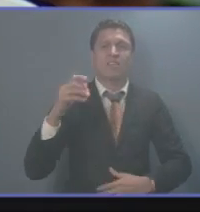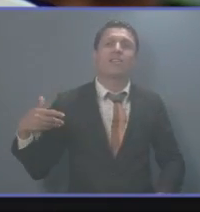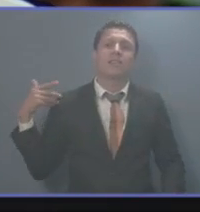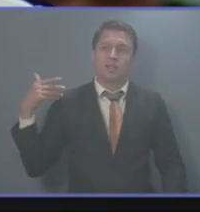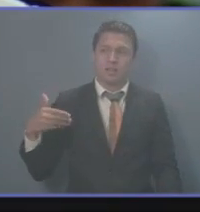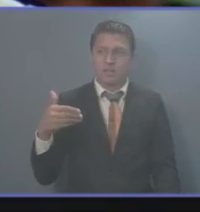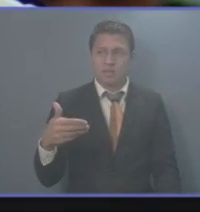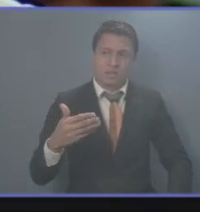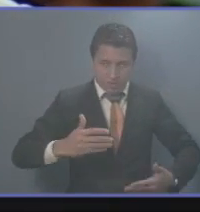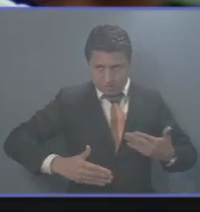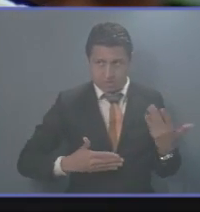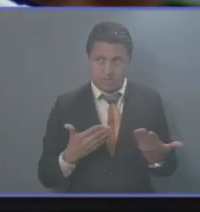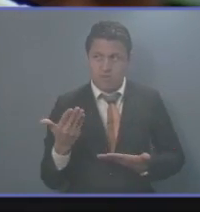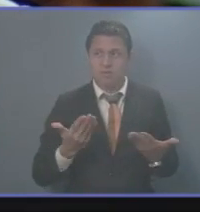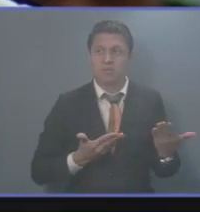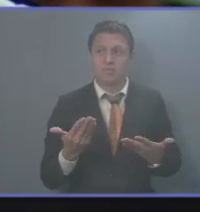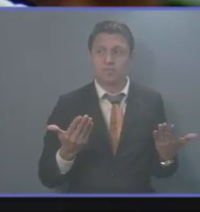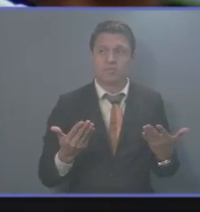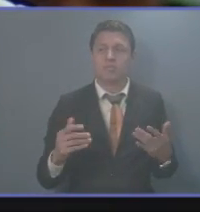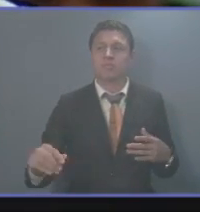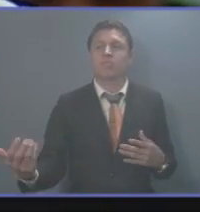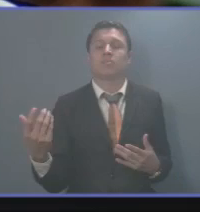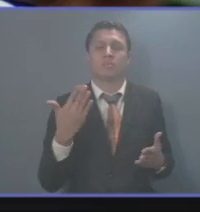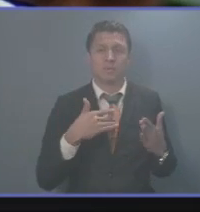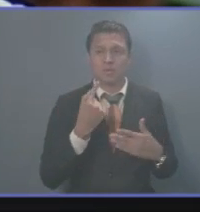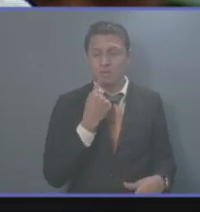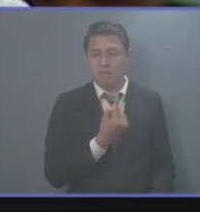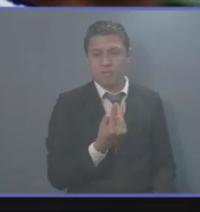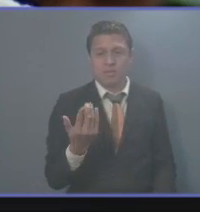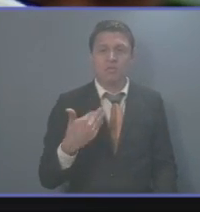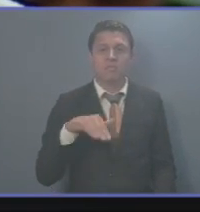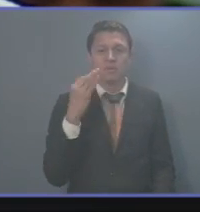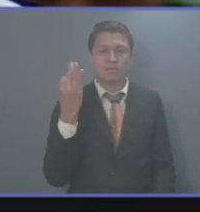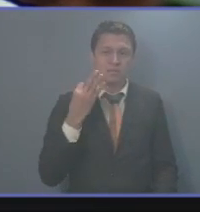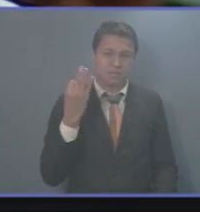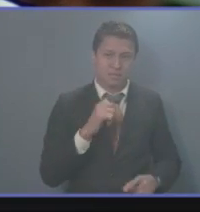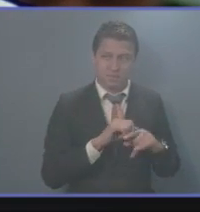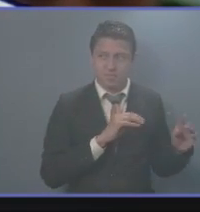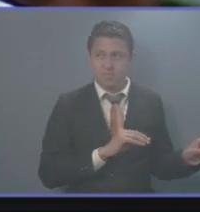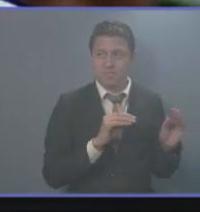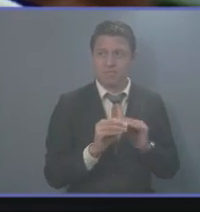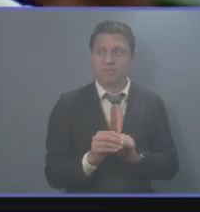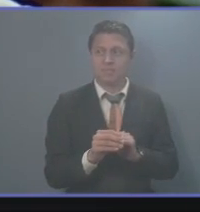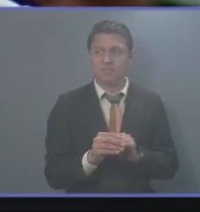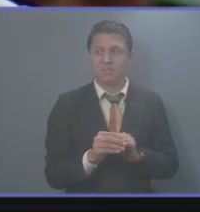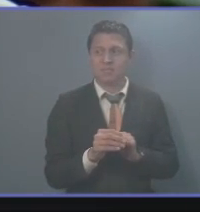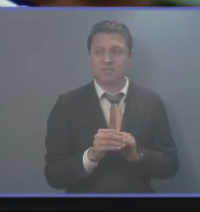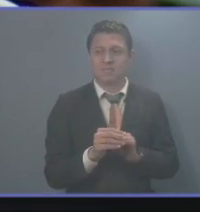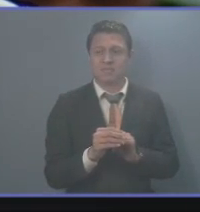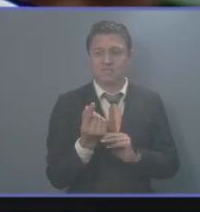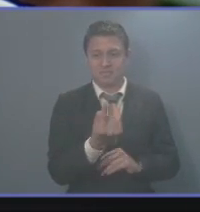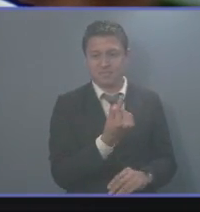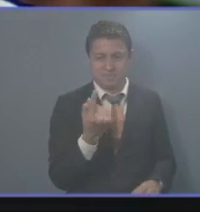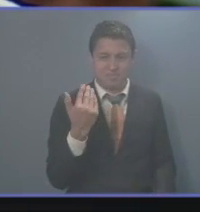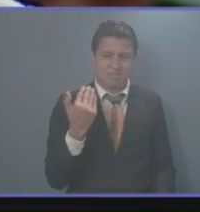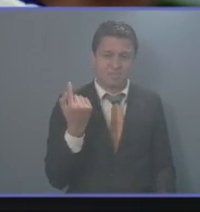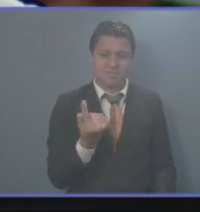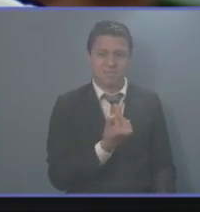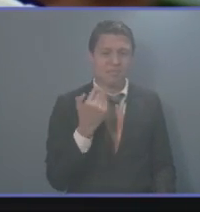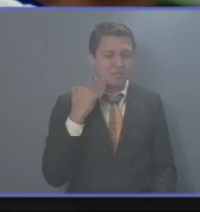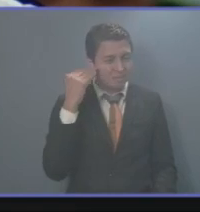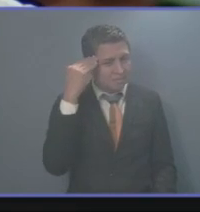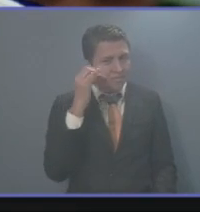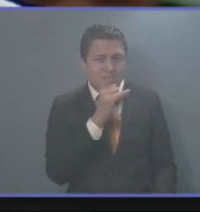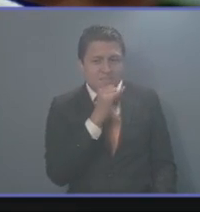años de servicio a los más necesitados, a la niñez, juventud, a los adultos mayores,